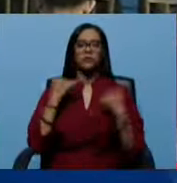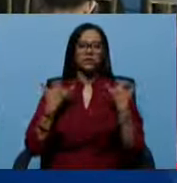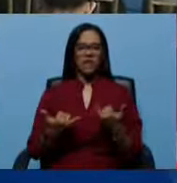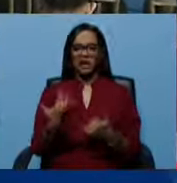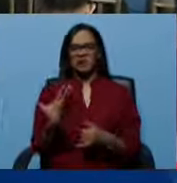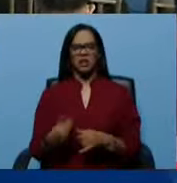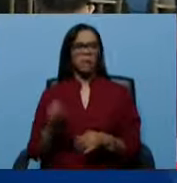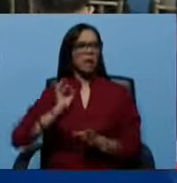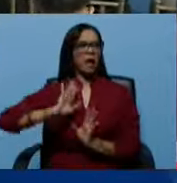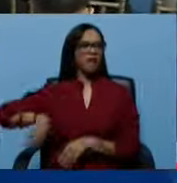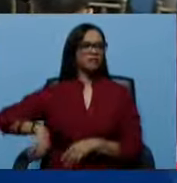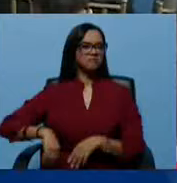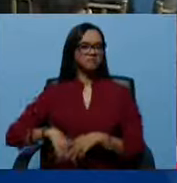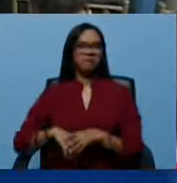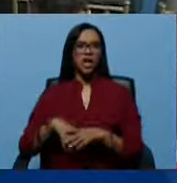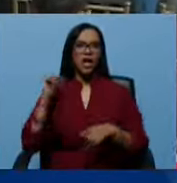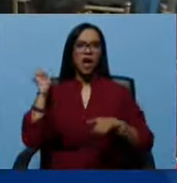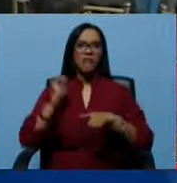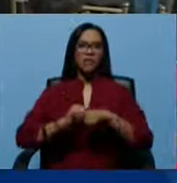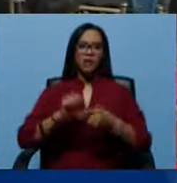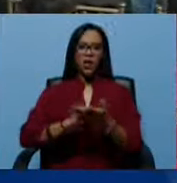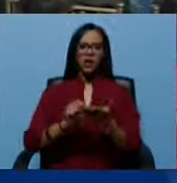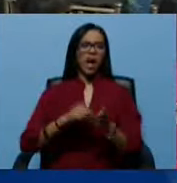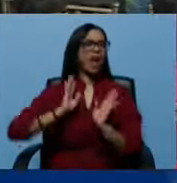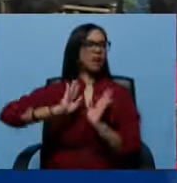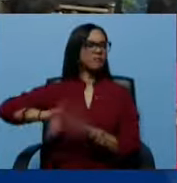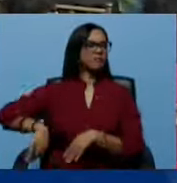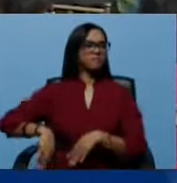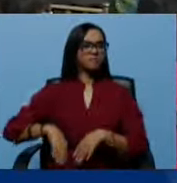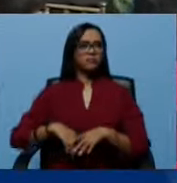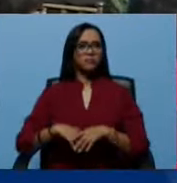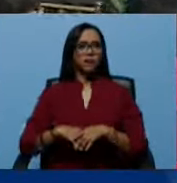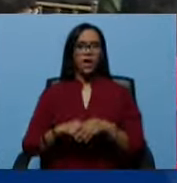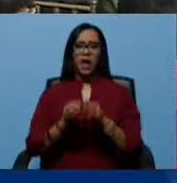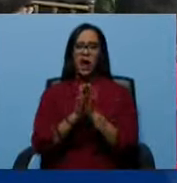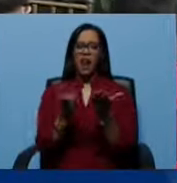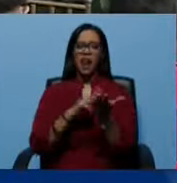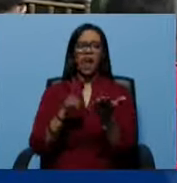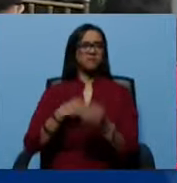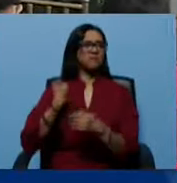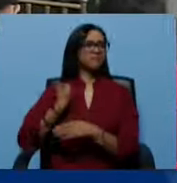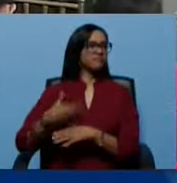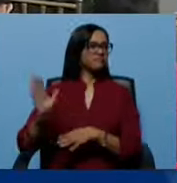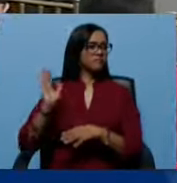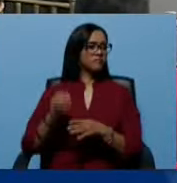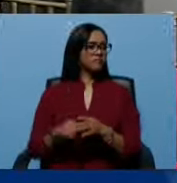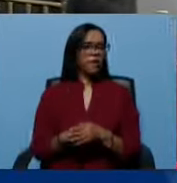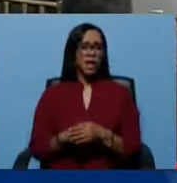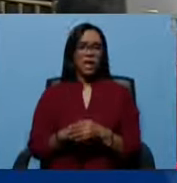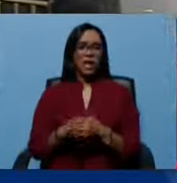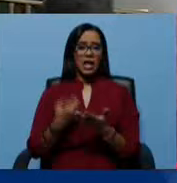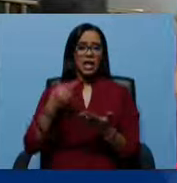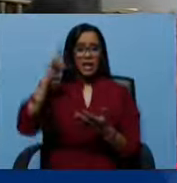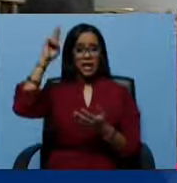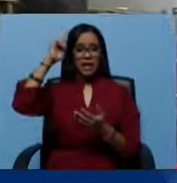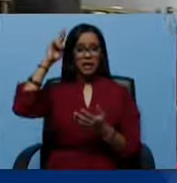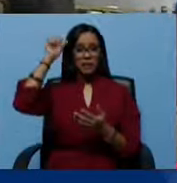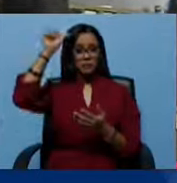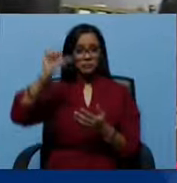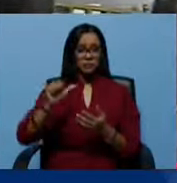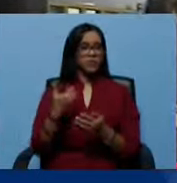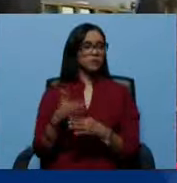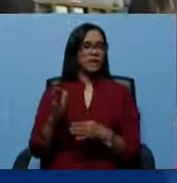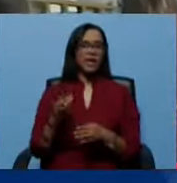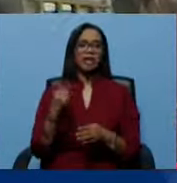rendimos. Abandonaron la escritura, abandonaron la lectura, abandonaron el razonamiento y solamente están detrás